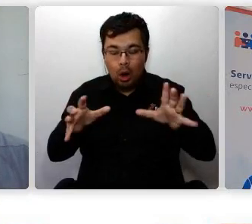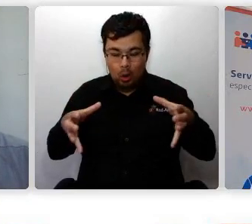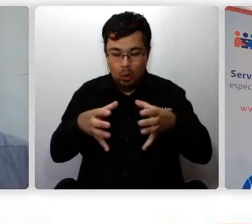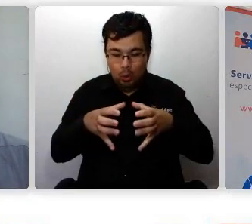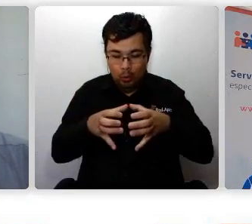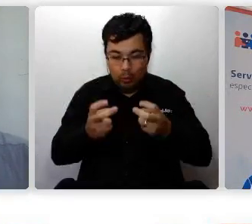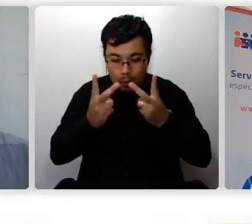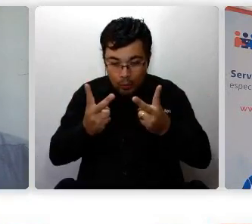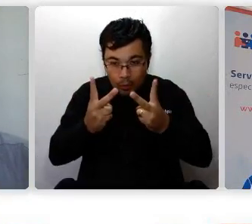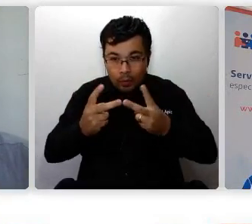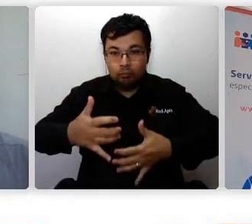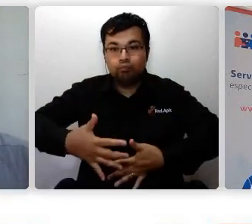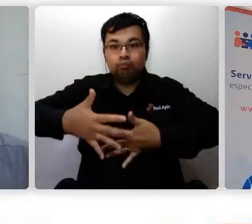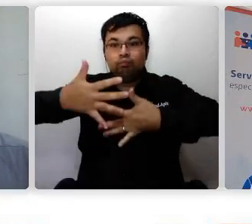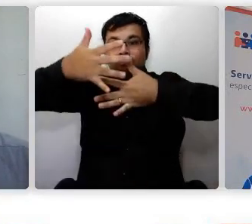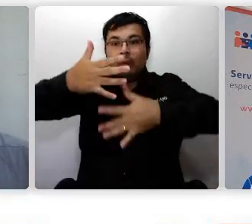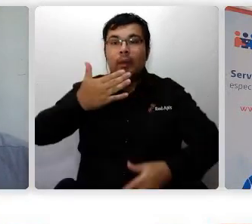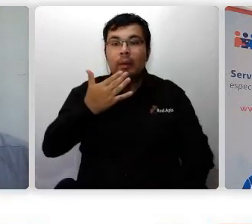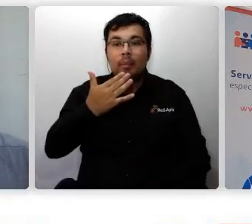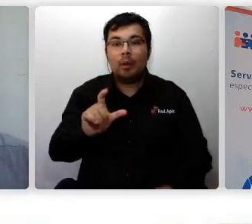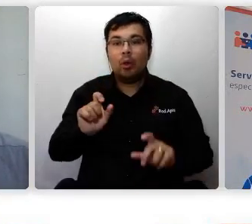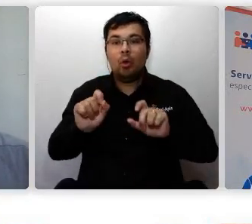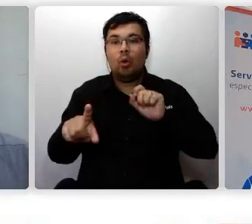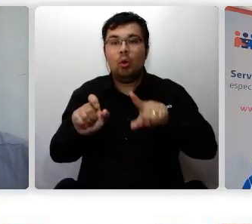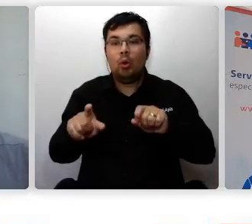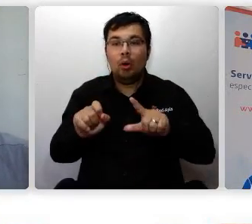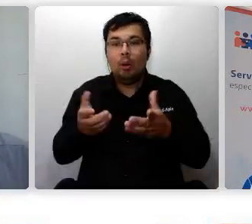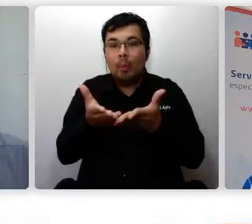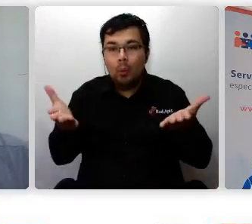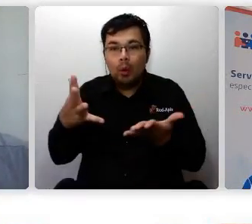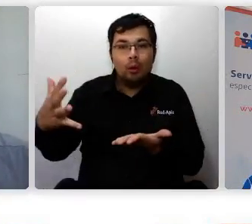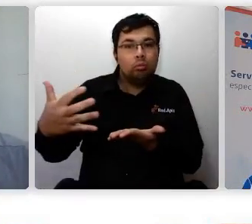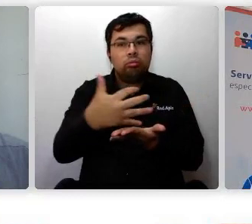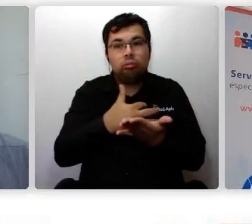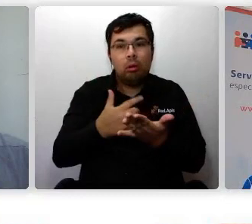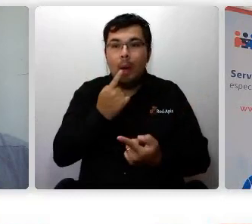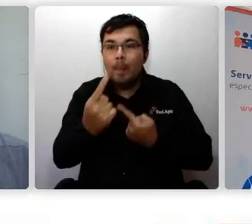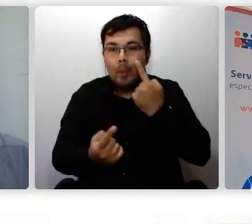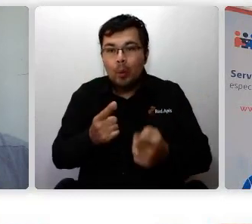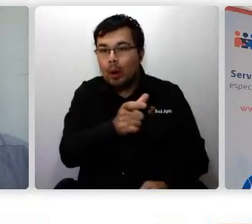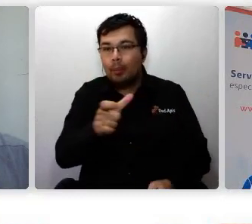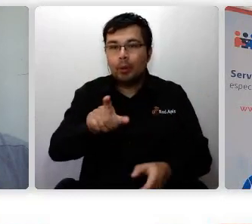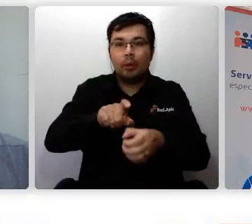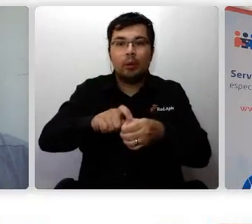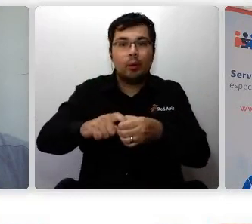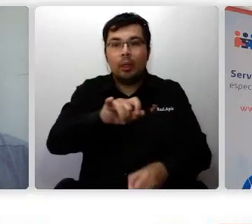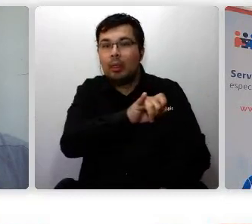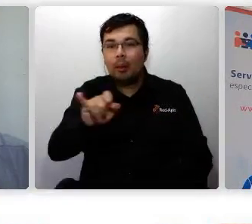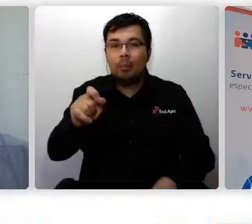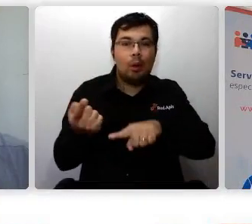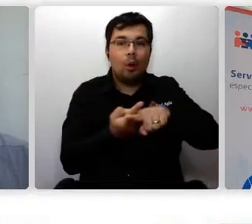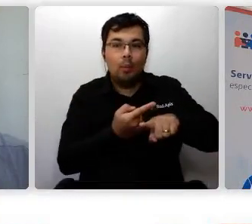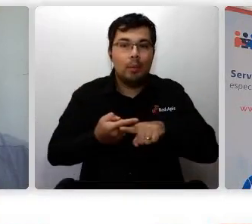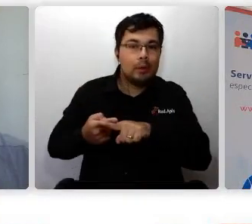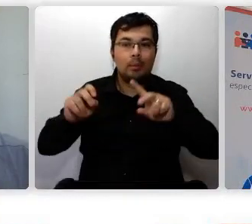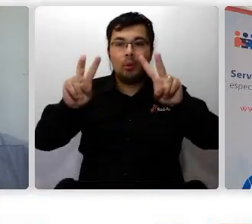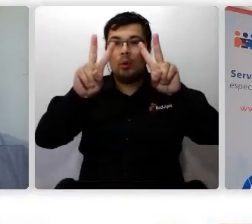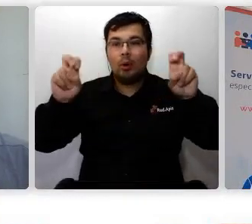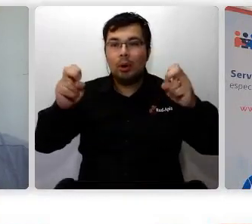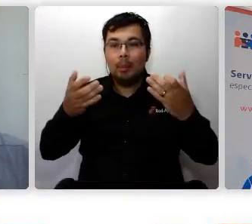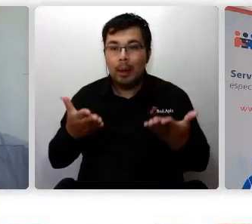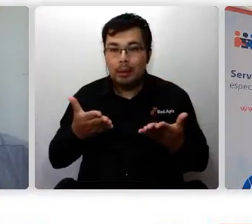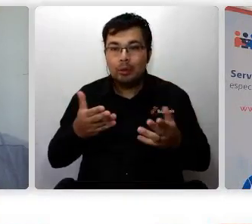ir recopilando las consultas de nuestras conectadas y conectados, y al final retomamos la conversación en base a esas consultas y a esos temas. Así que